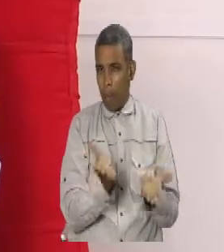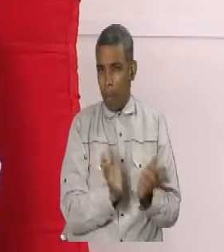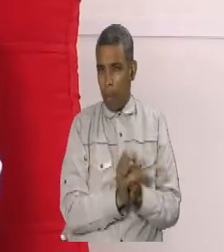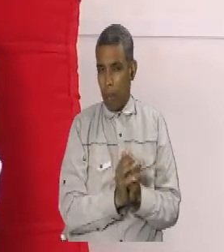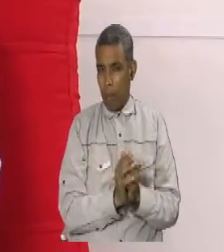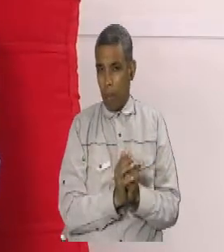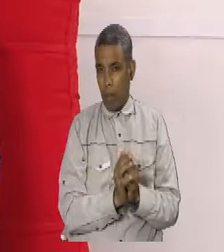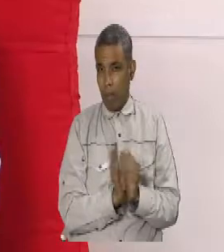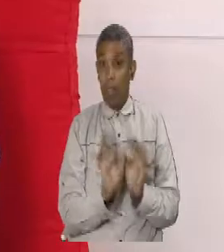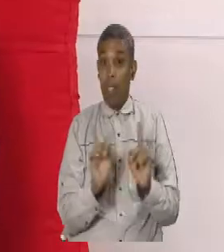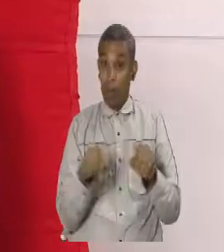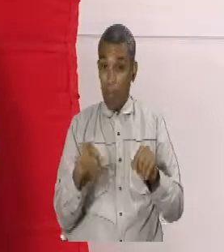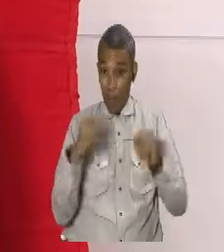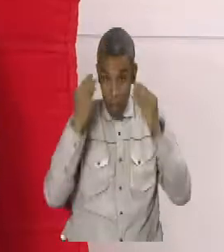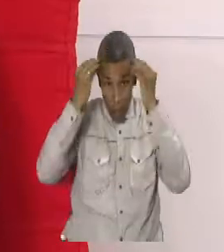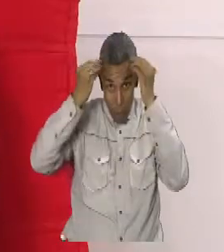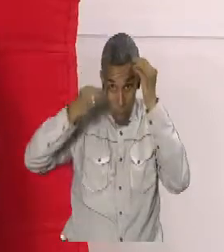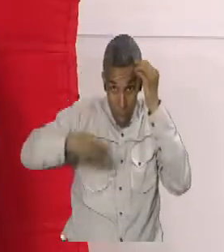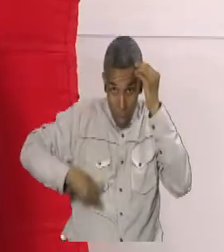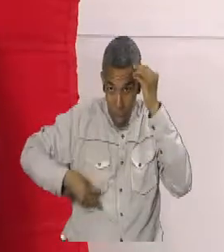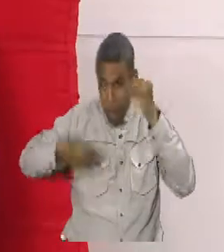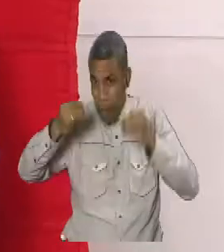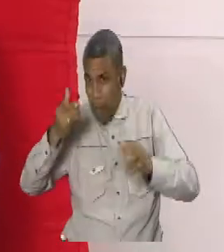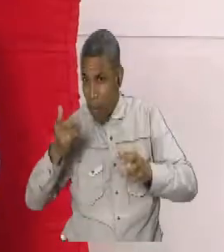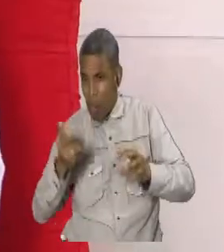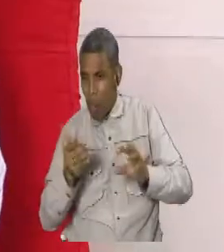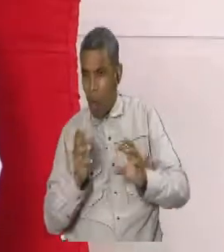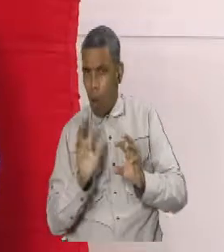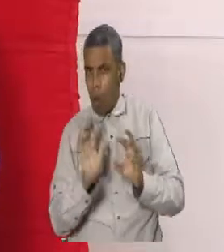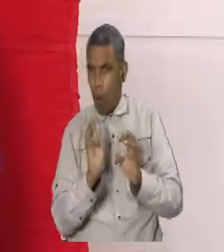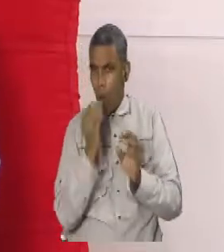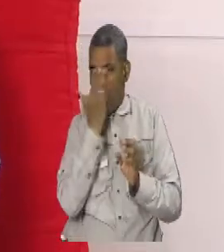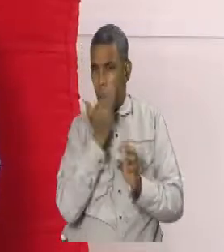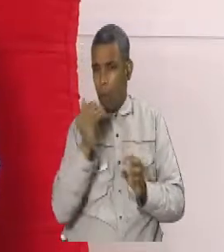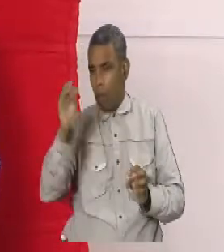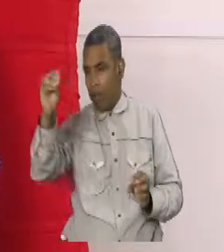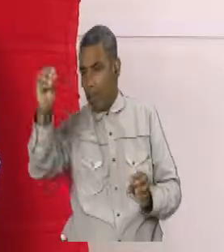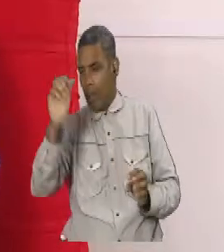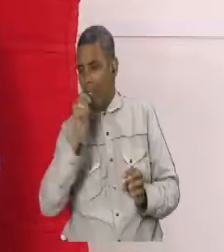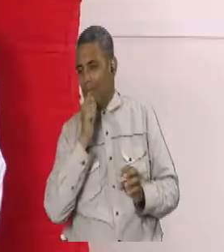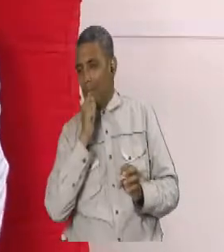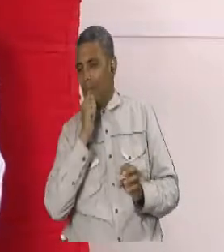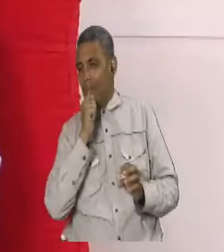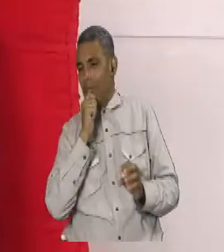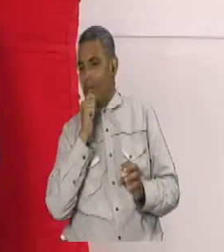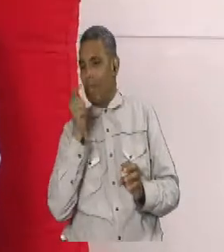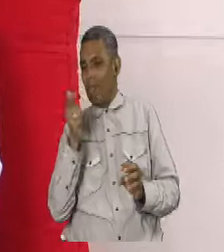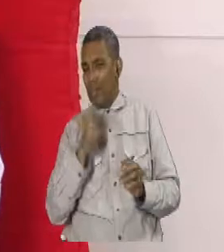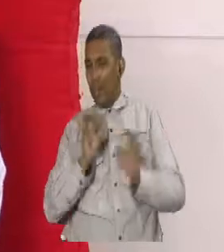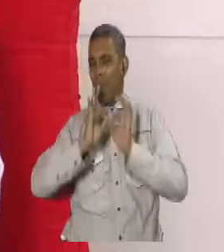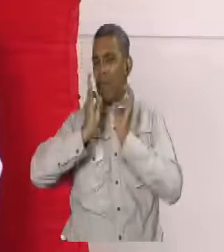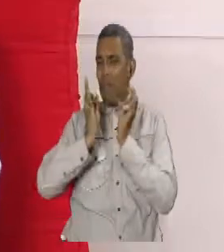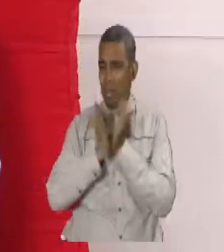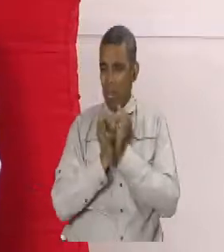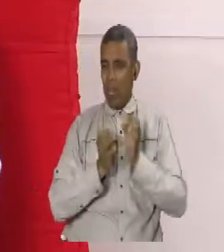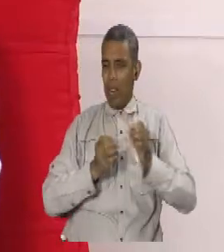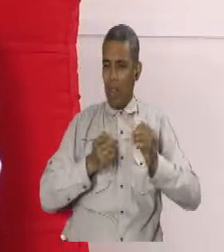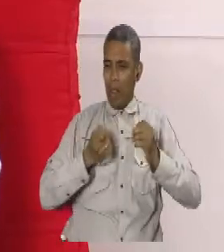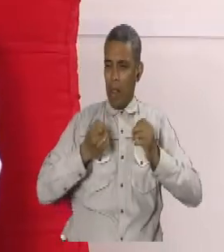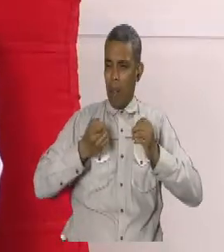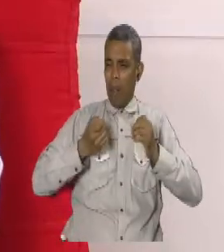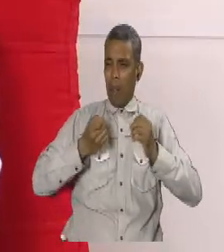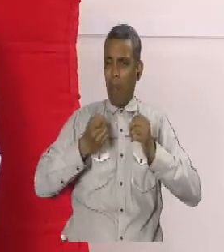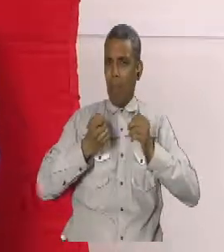caída de cabello también me dice si hay un componente hormonal o hay un componente genético. Posteriormente, yo entro a hacer una